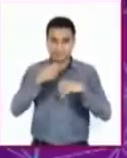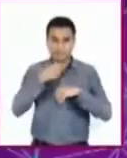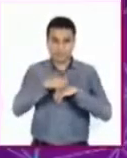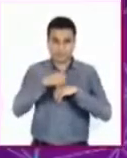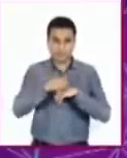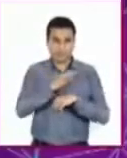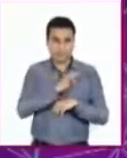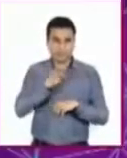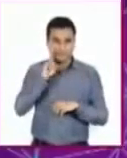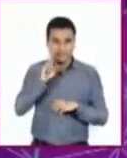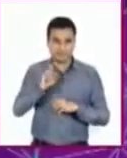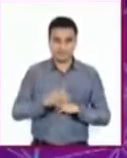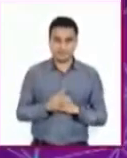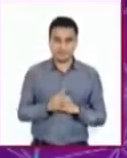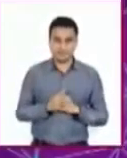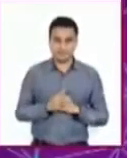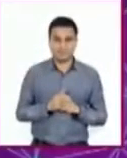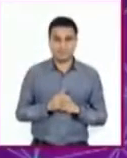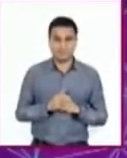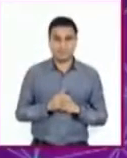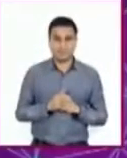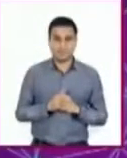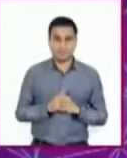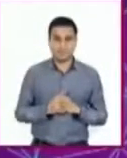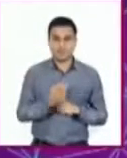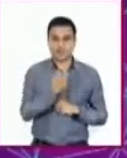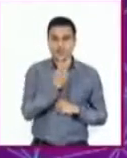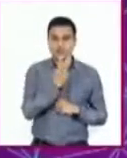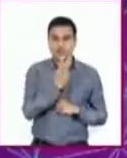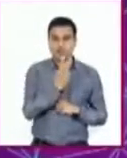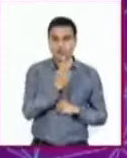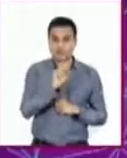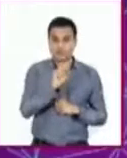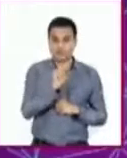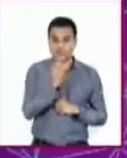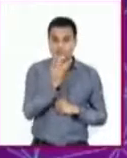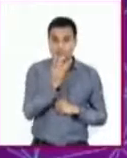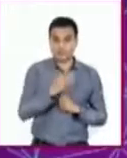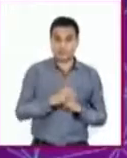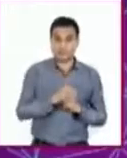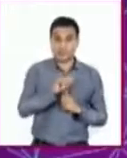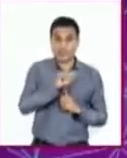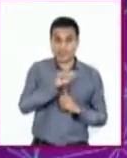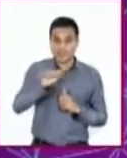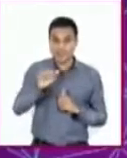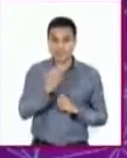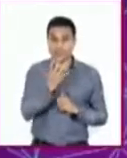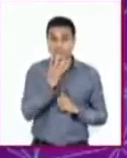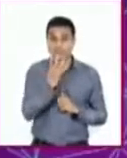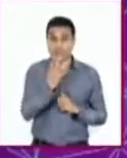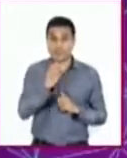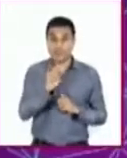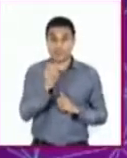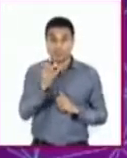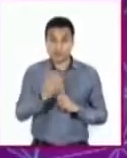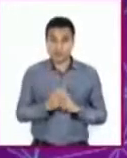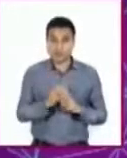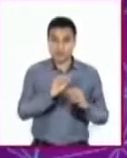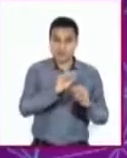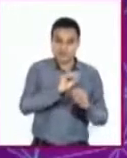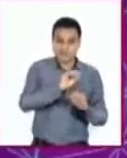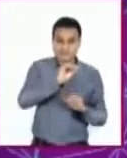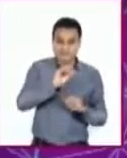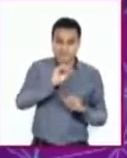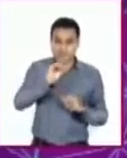resultado de la operación. Al movernos de 2 enteros, 2 décimos, a 4 enteros, 5 décimos, avanzamos